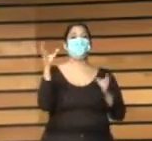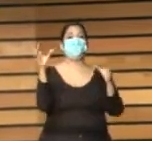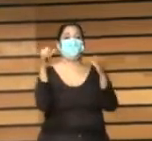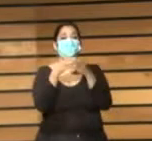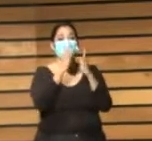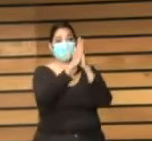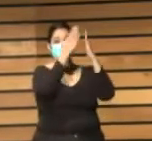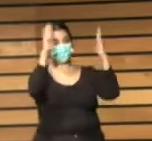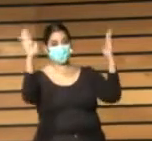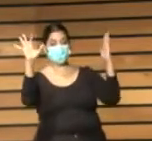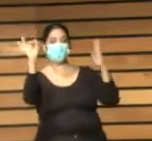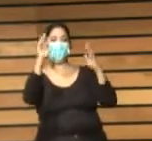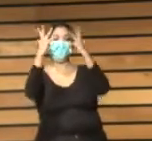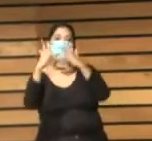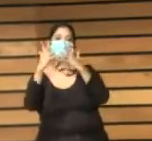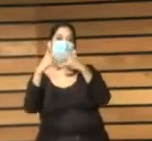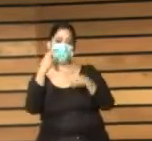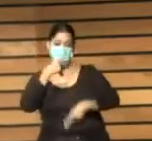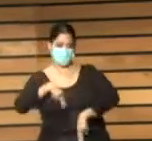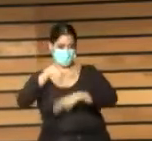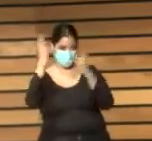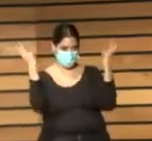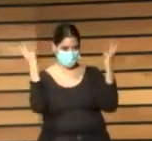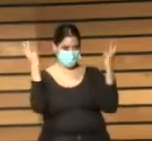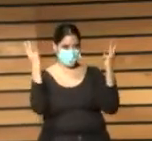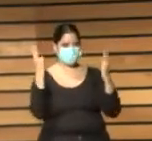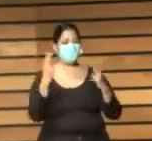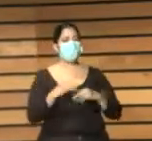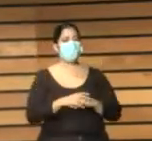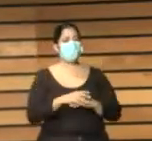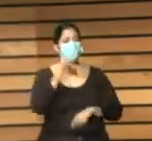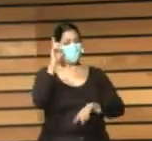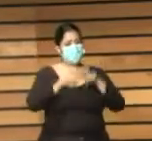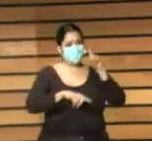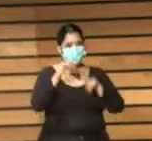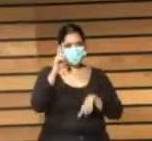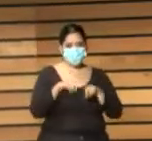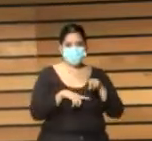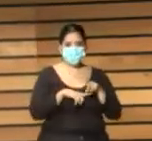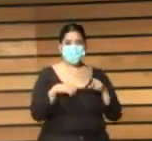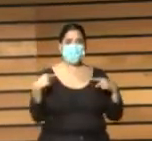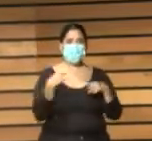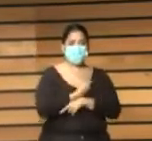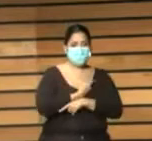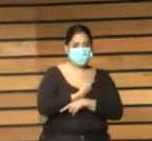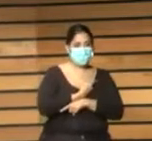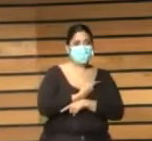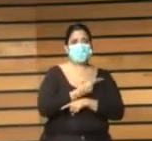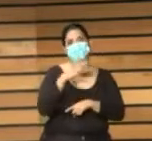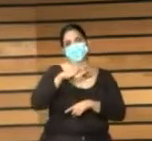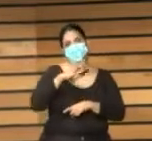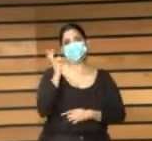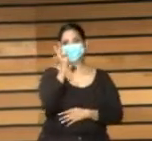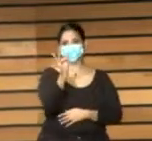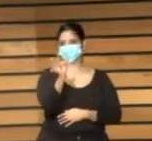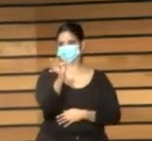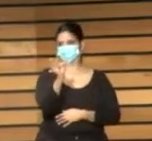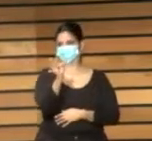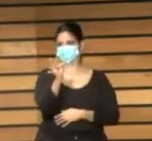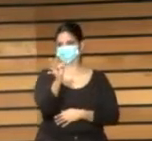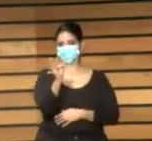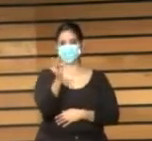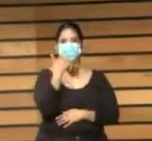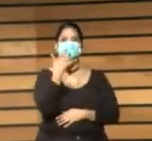y administraciones públicas. A mí me gustaría que donde a veces se pone un versus se pusiera un más. Es